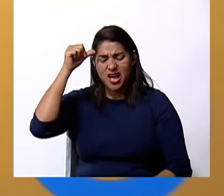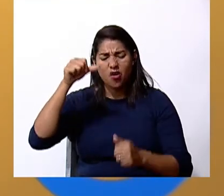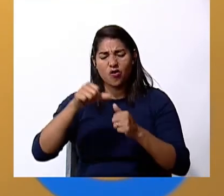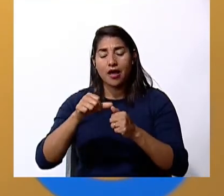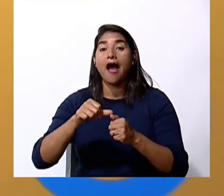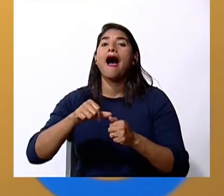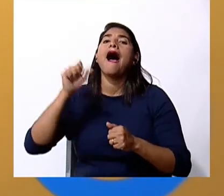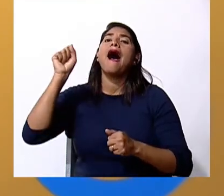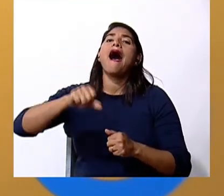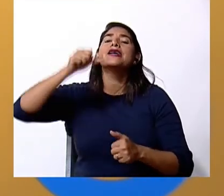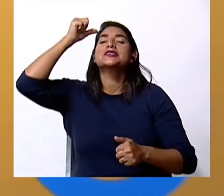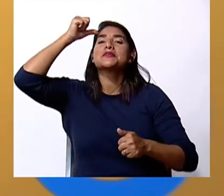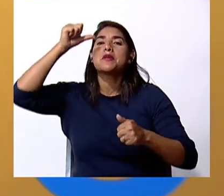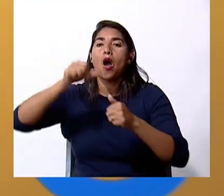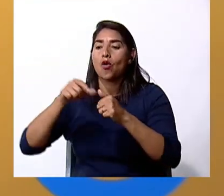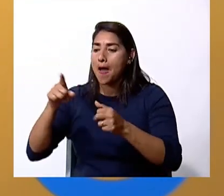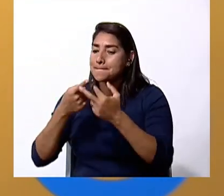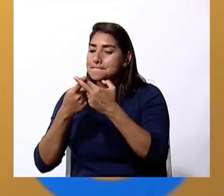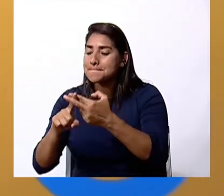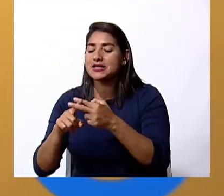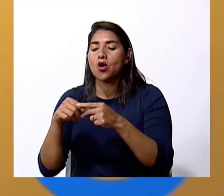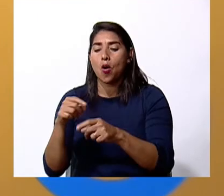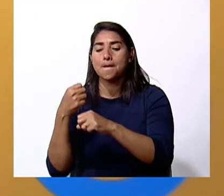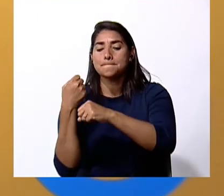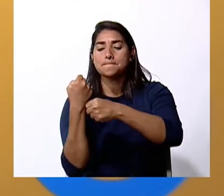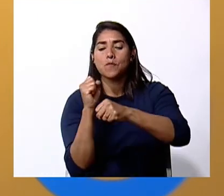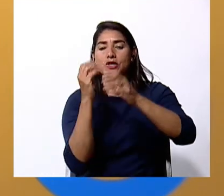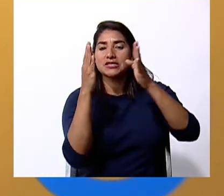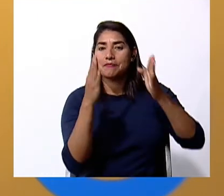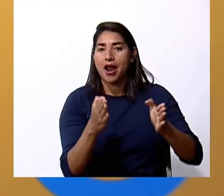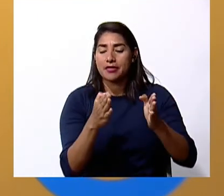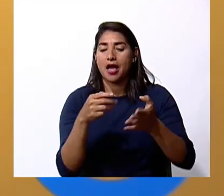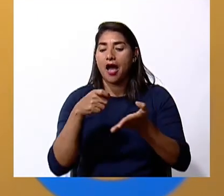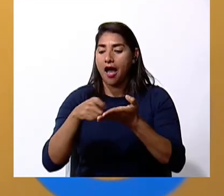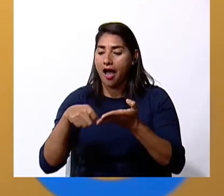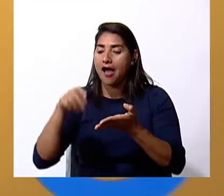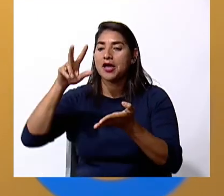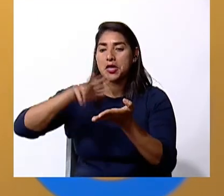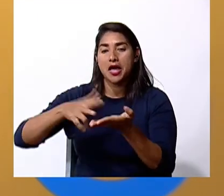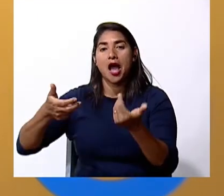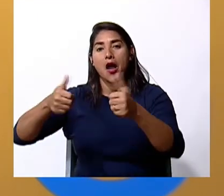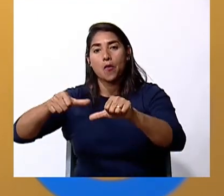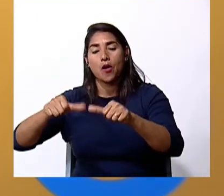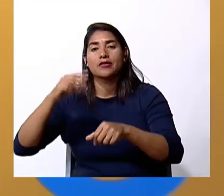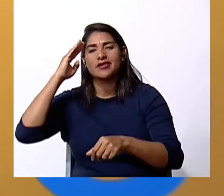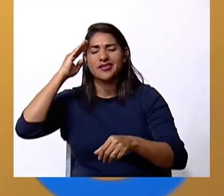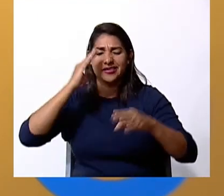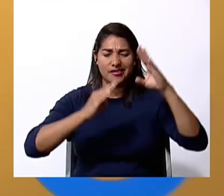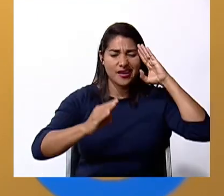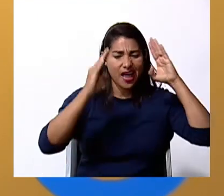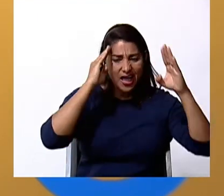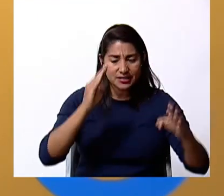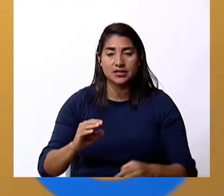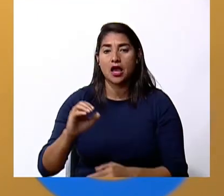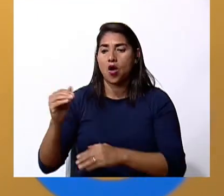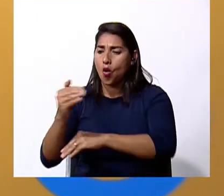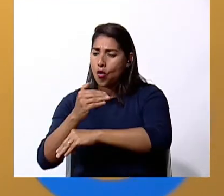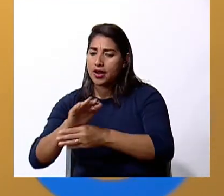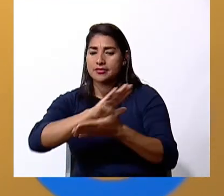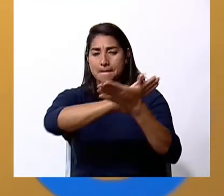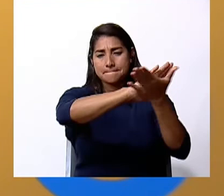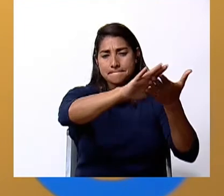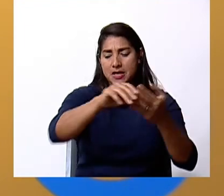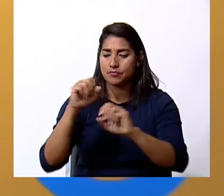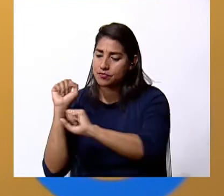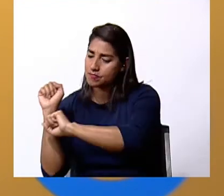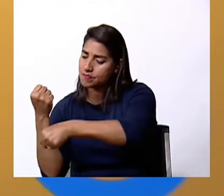fueron los que les dieron origen a las municipalidades de hoy en día. Los cabildos se dedicaban al ornato, a la limpieza